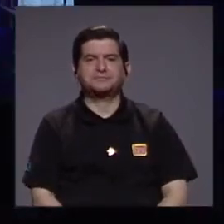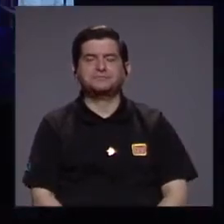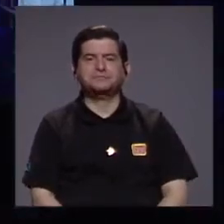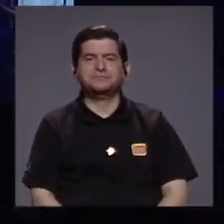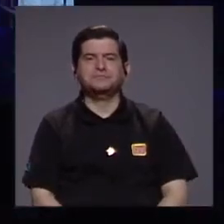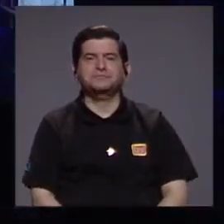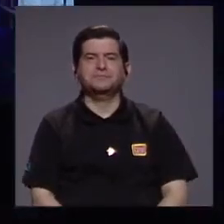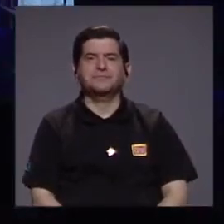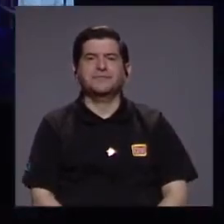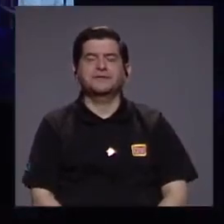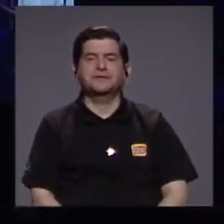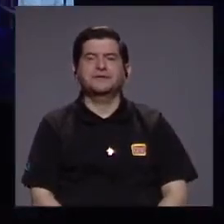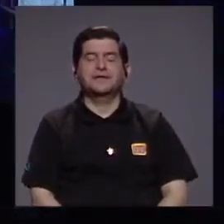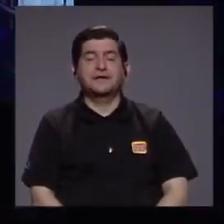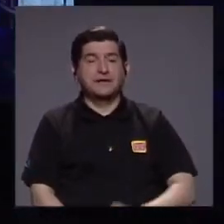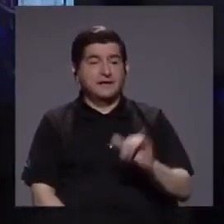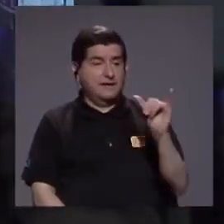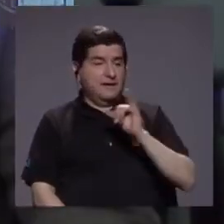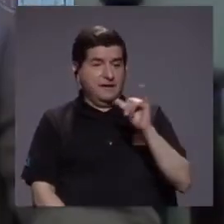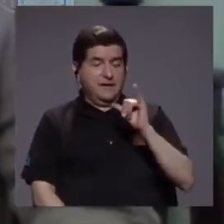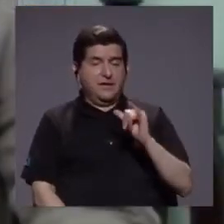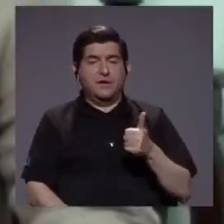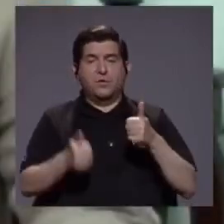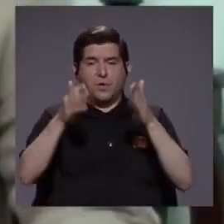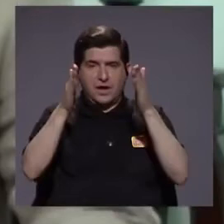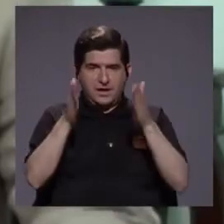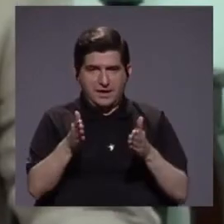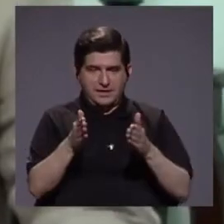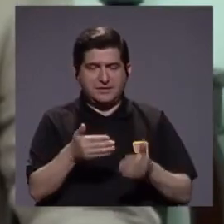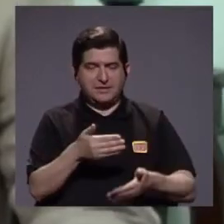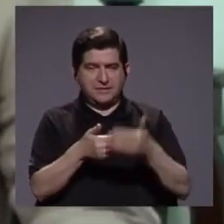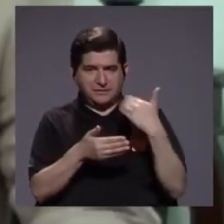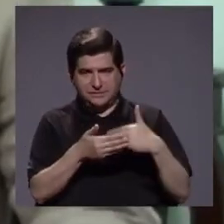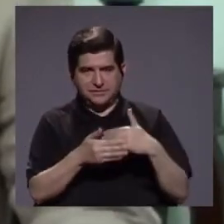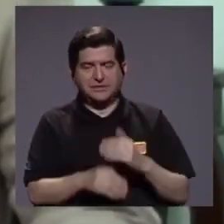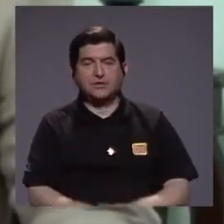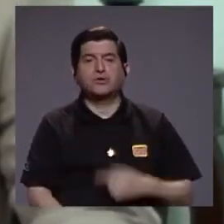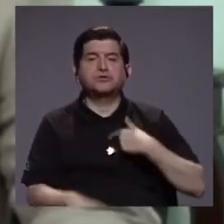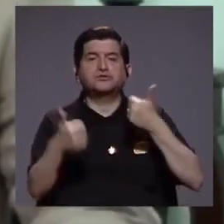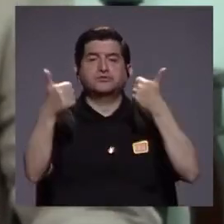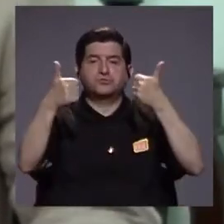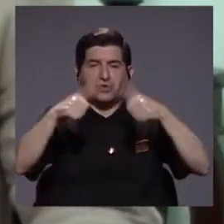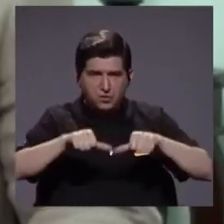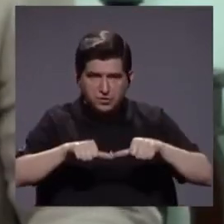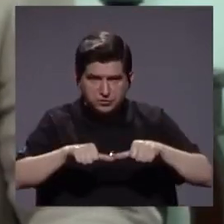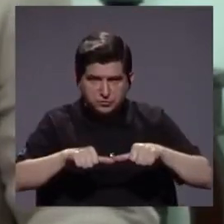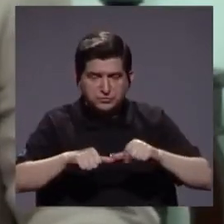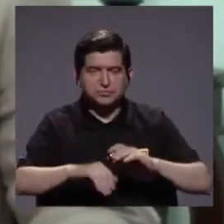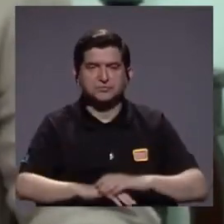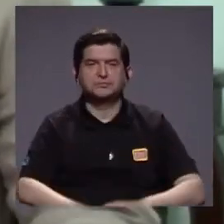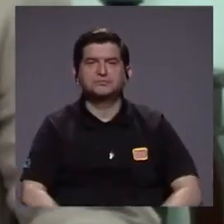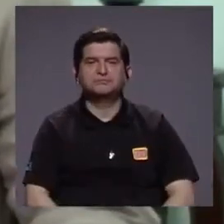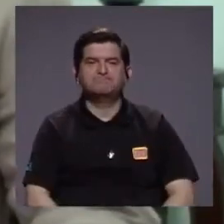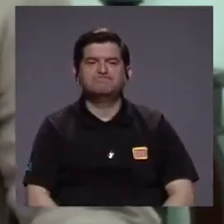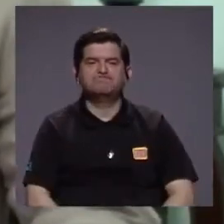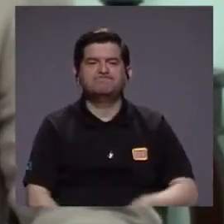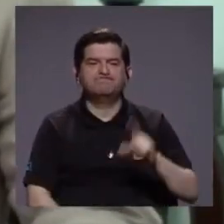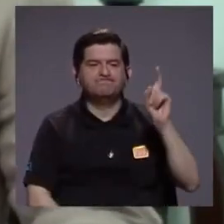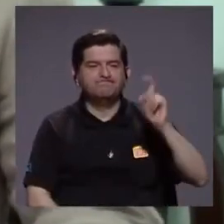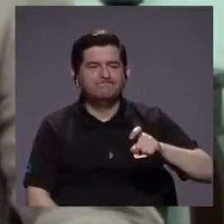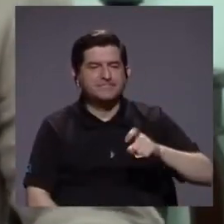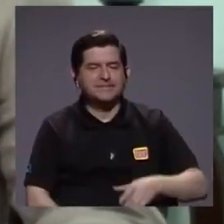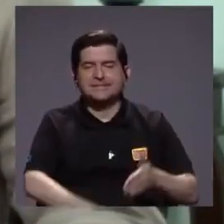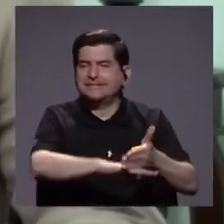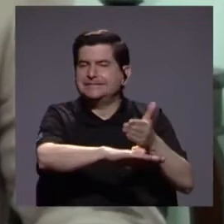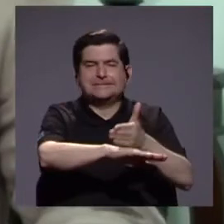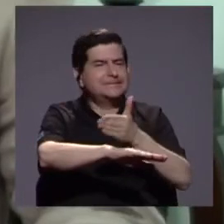Sí, al igual que los candidatos y candidata, estoy de acuerdo en que se debe